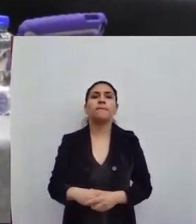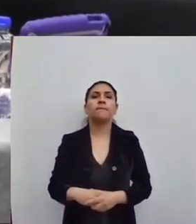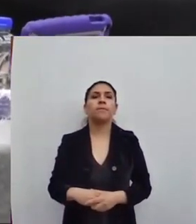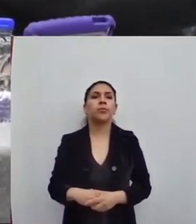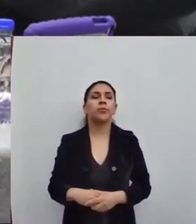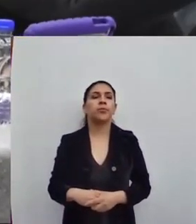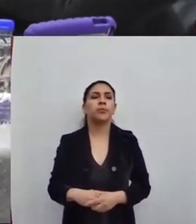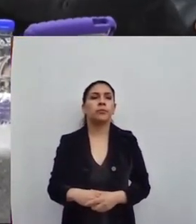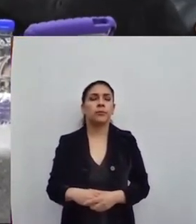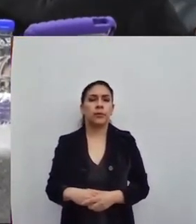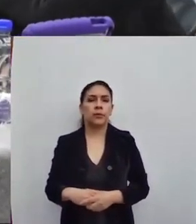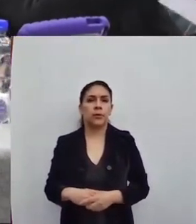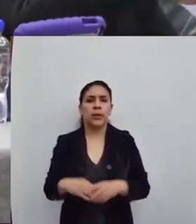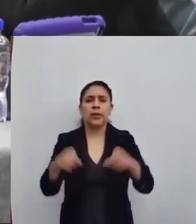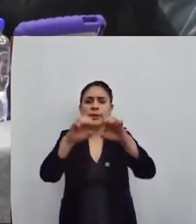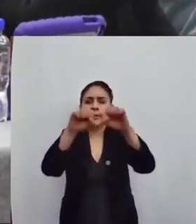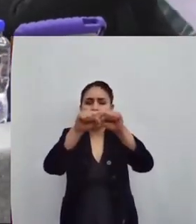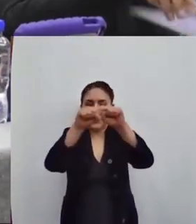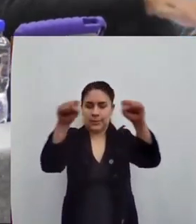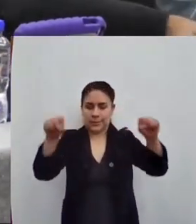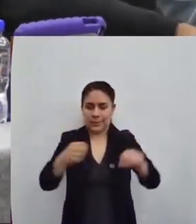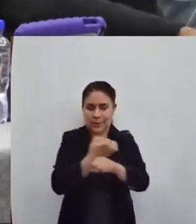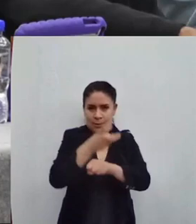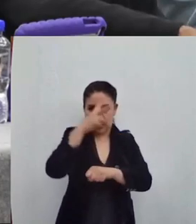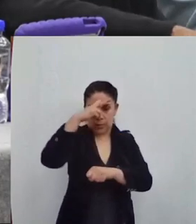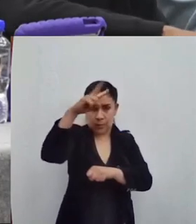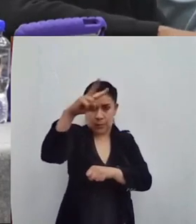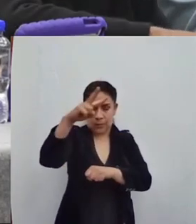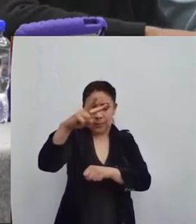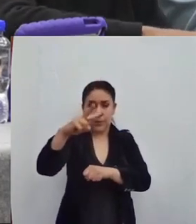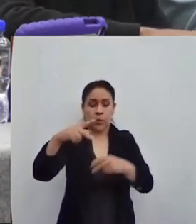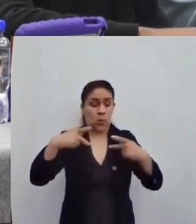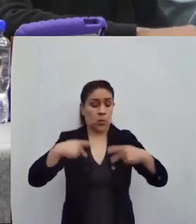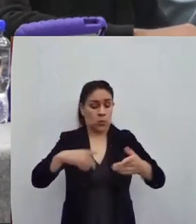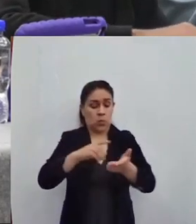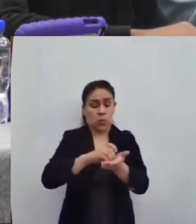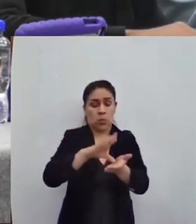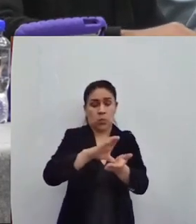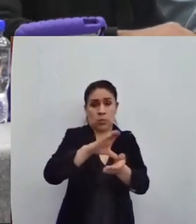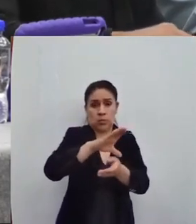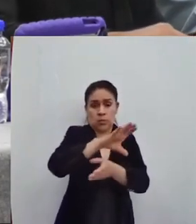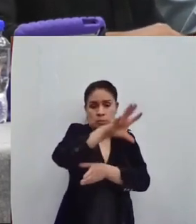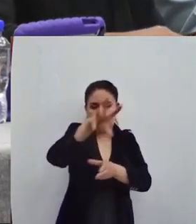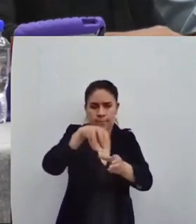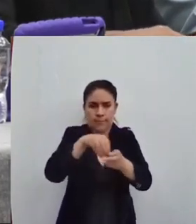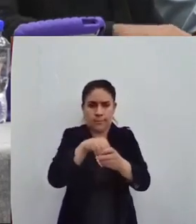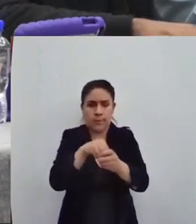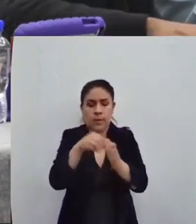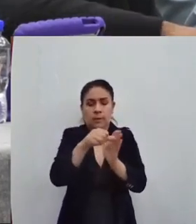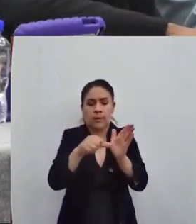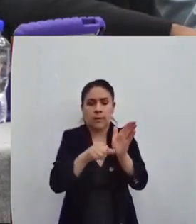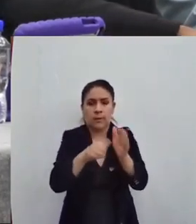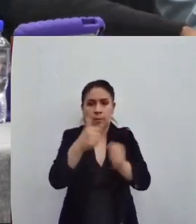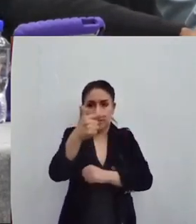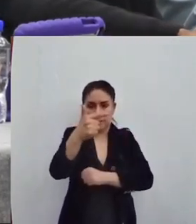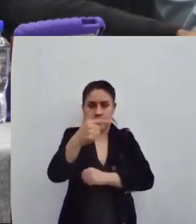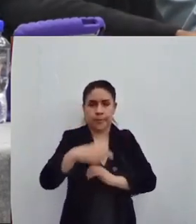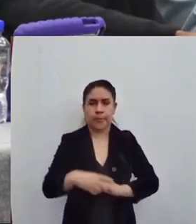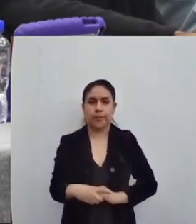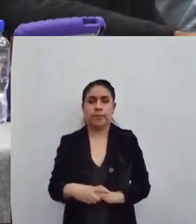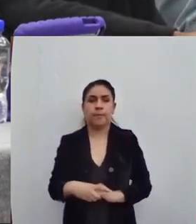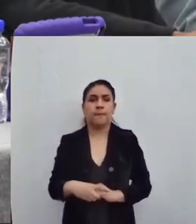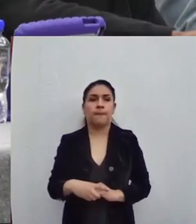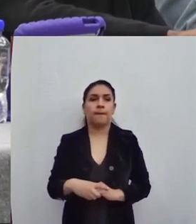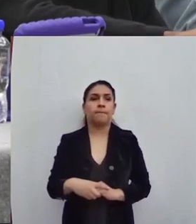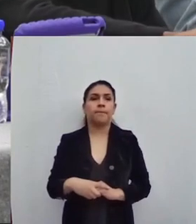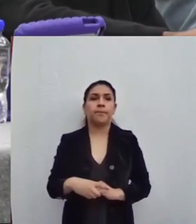la Inclusión de las Personas en Situación de Discapacidad. Artículo séptimo. Las dependencias y entidades del